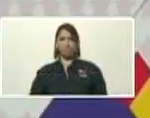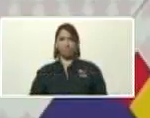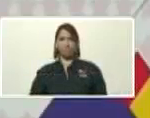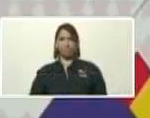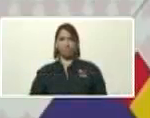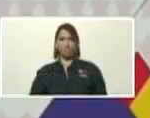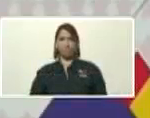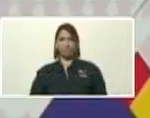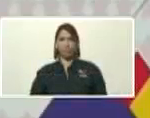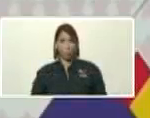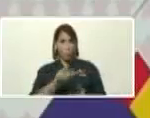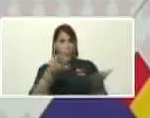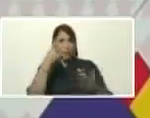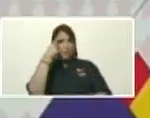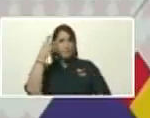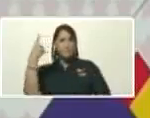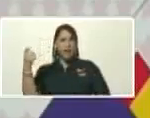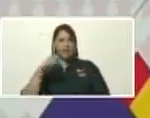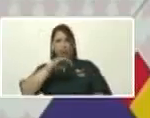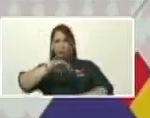¿Ustedes se imaginan en Los Roques